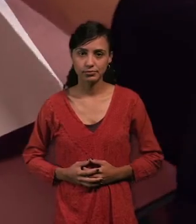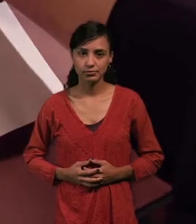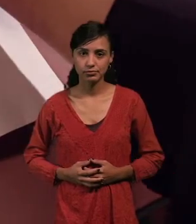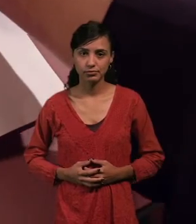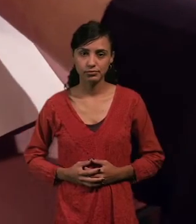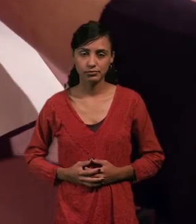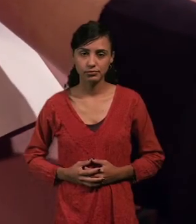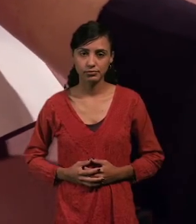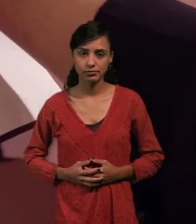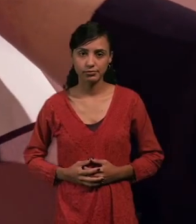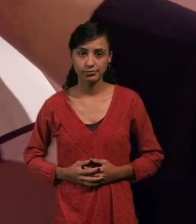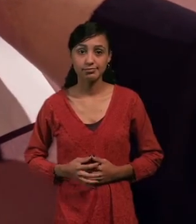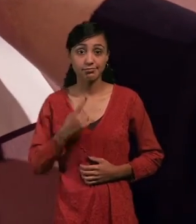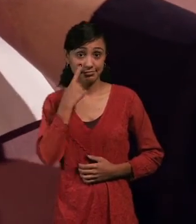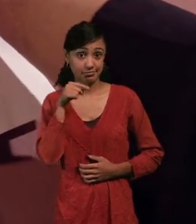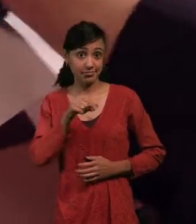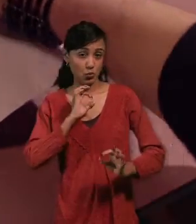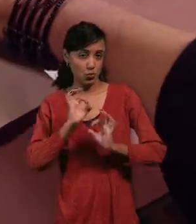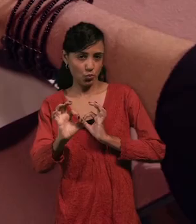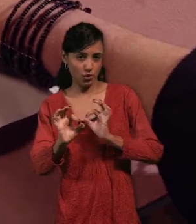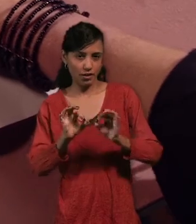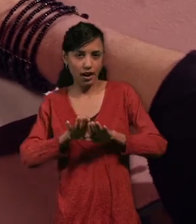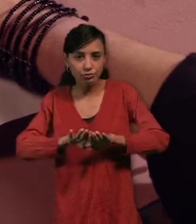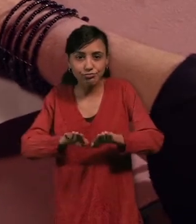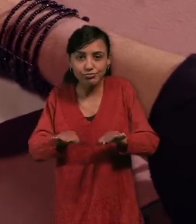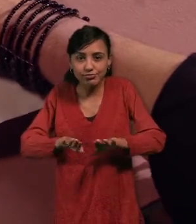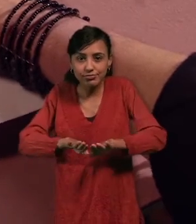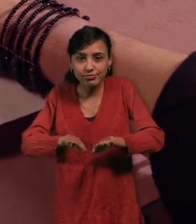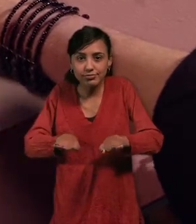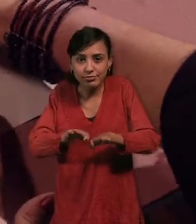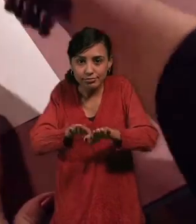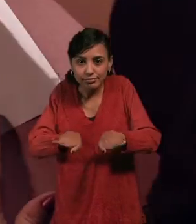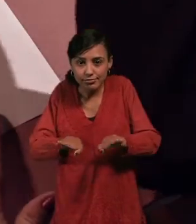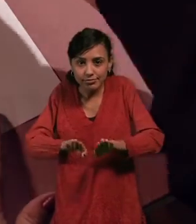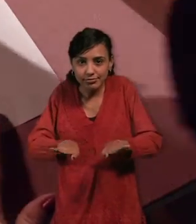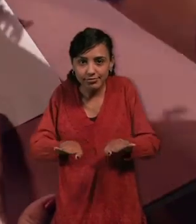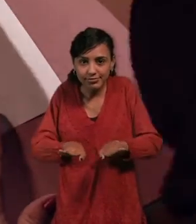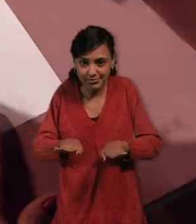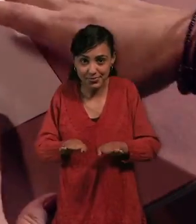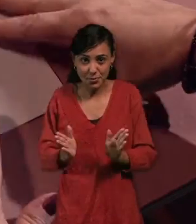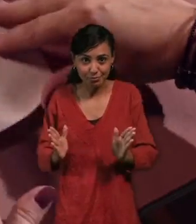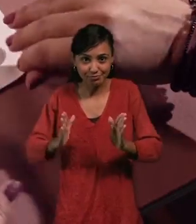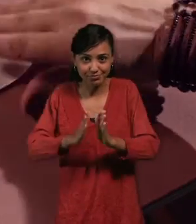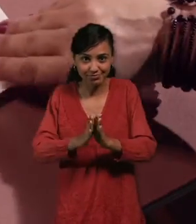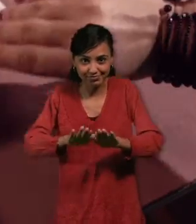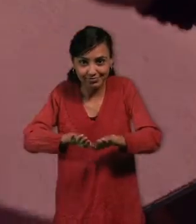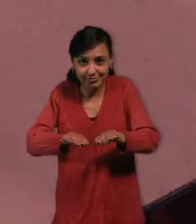con mucho cuidado, vamos a rasgar ese doblez que hemos hecho.